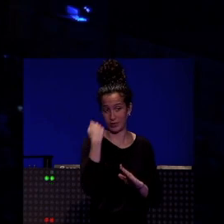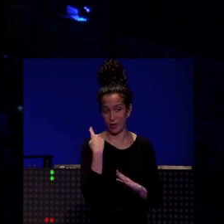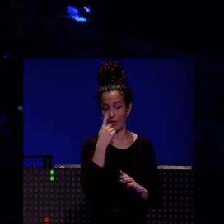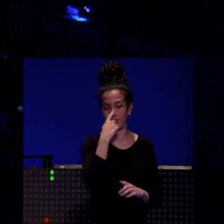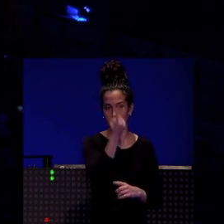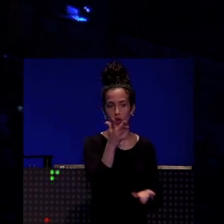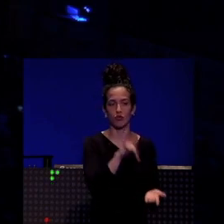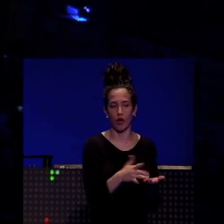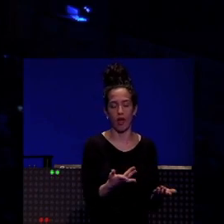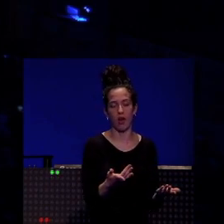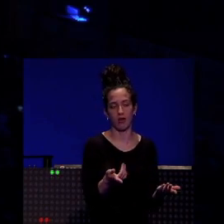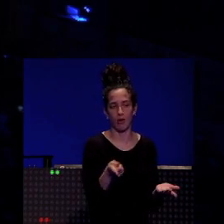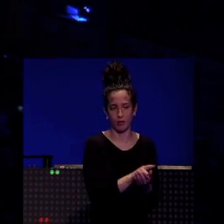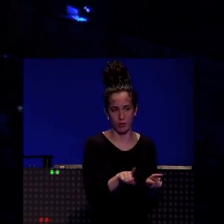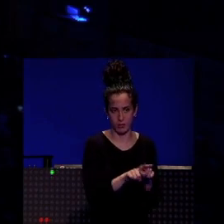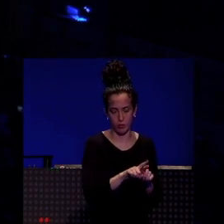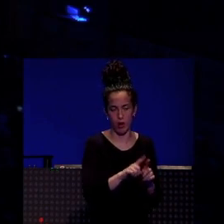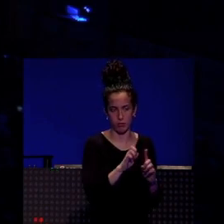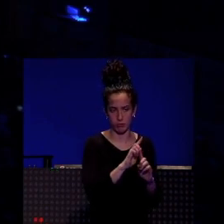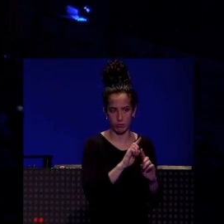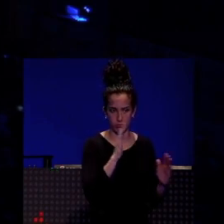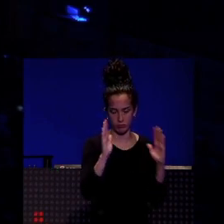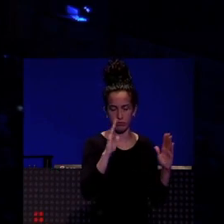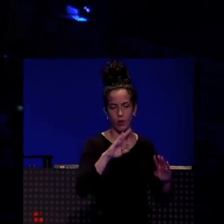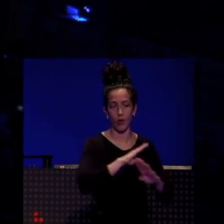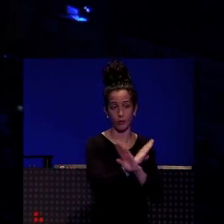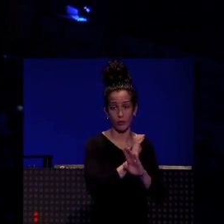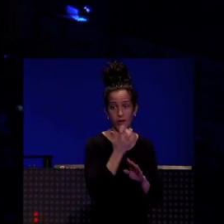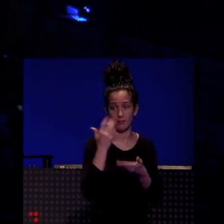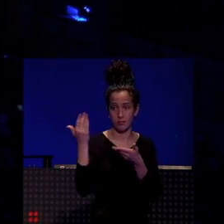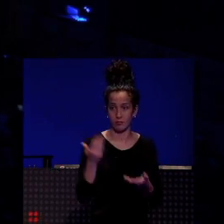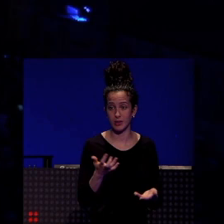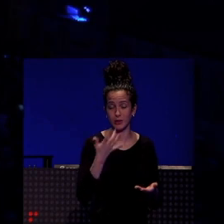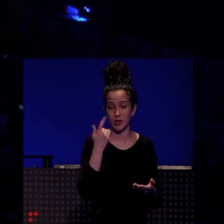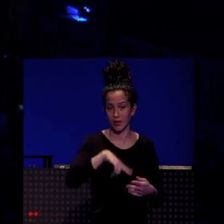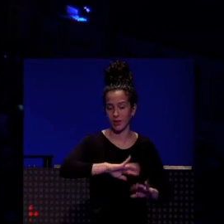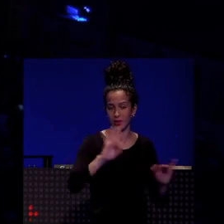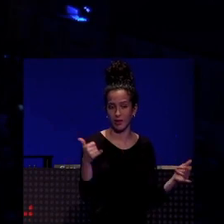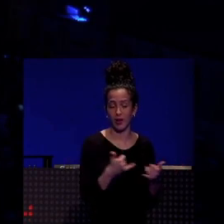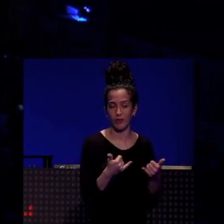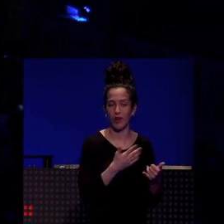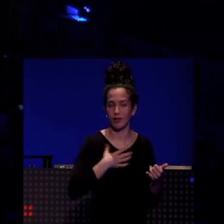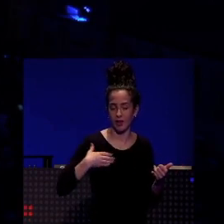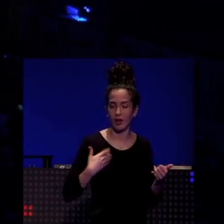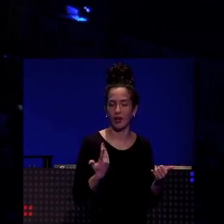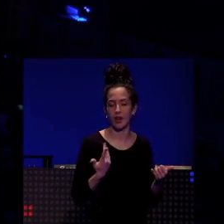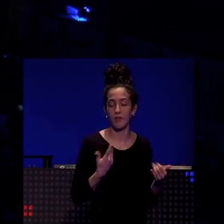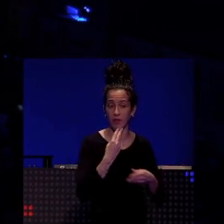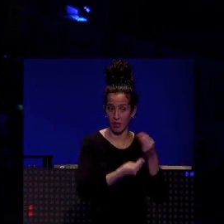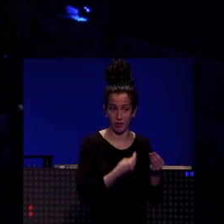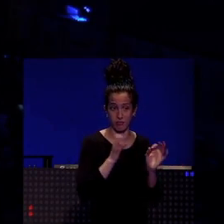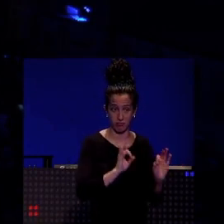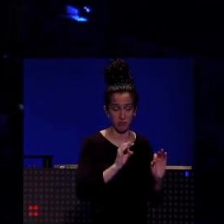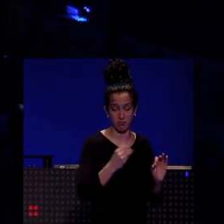alcalde a los concejales que si quieren hacer una noche de tu lengua en tenerife estaremos encantadísimos de venir y en la